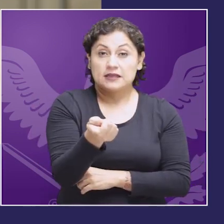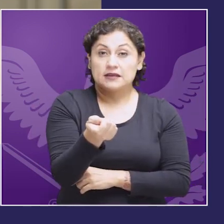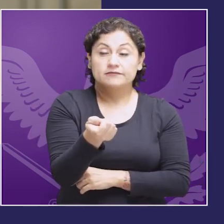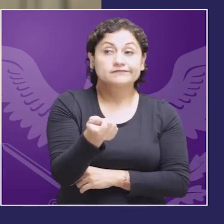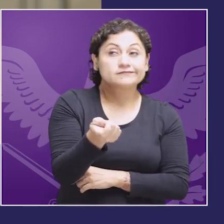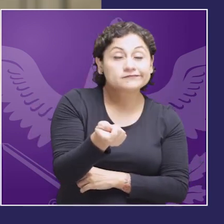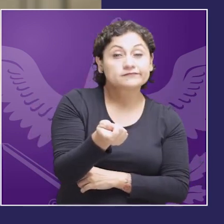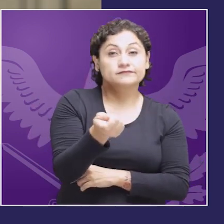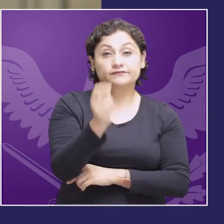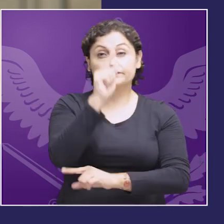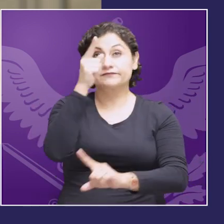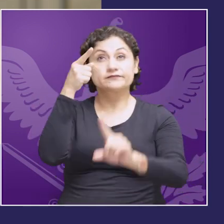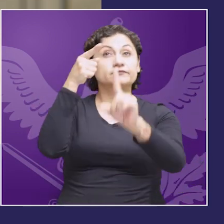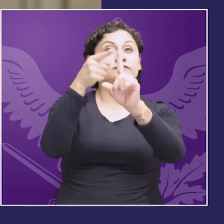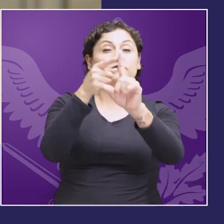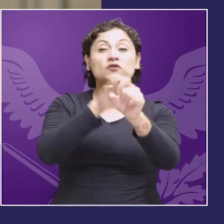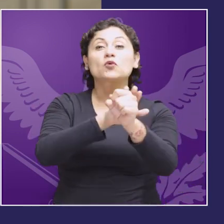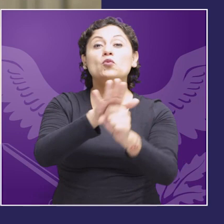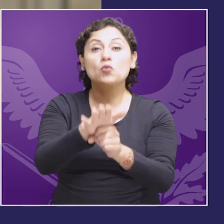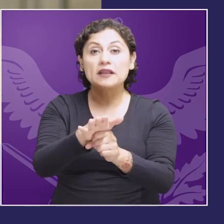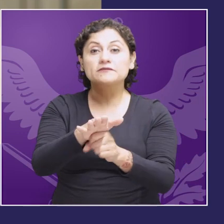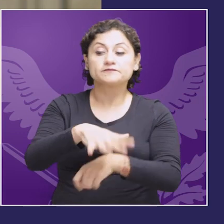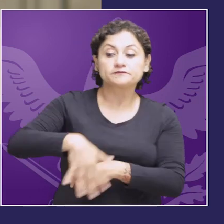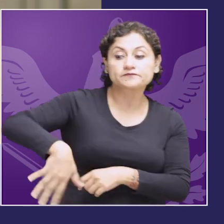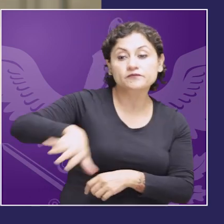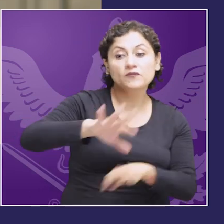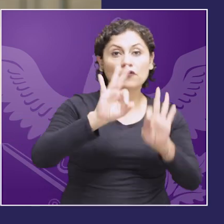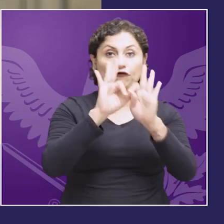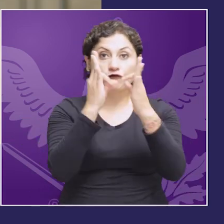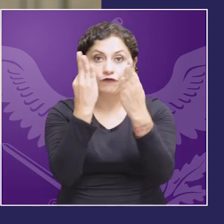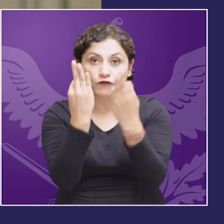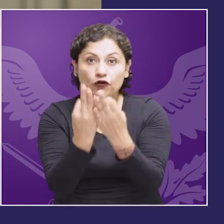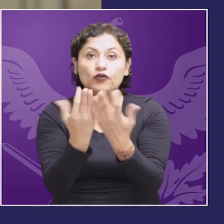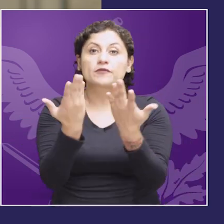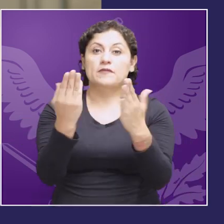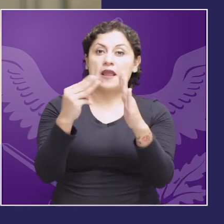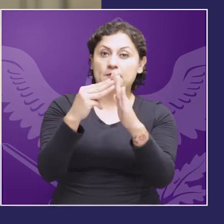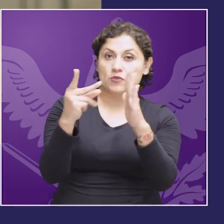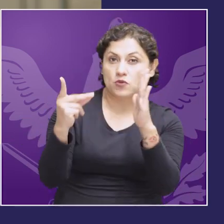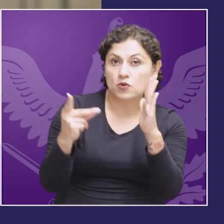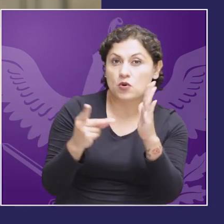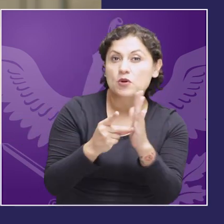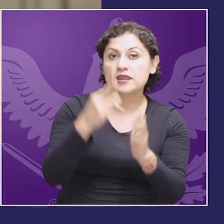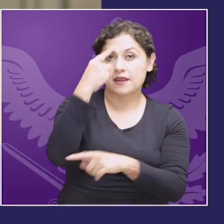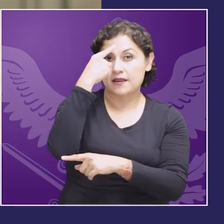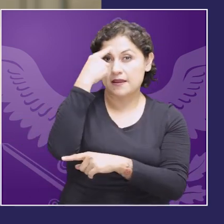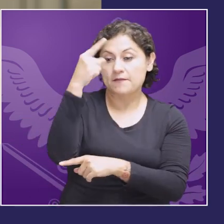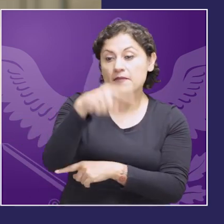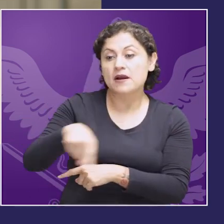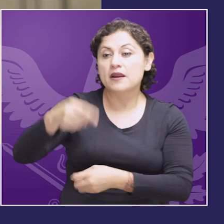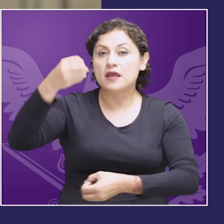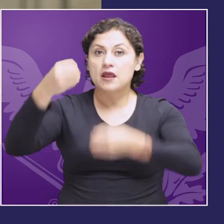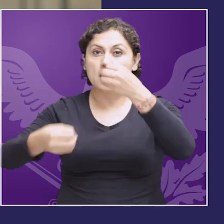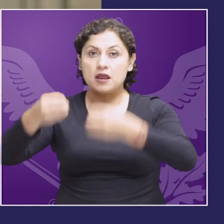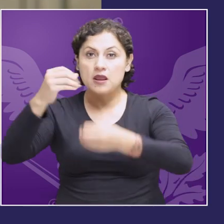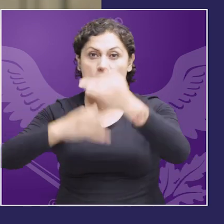efectivamente es buscar mecanismos o modalidades de influir en el conocimiento de